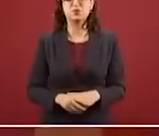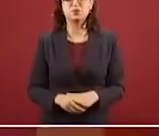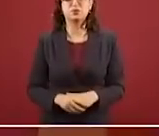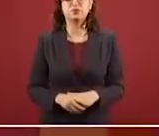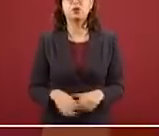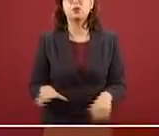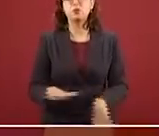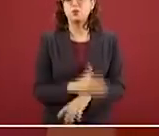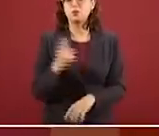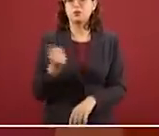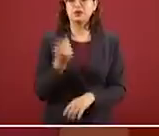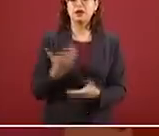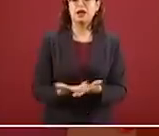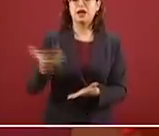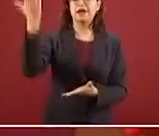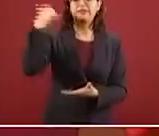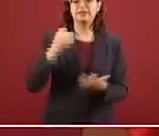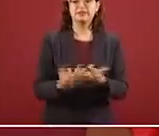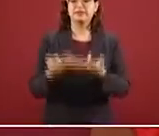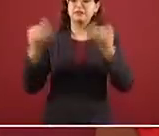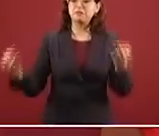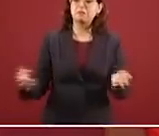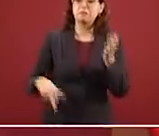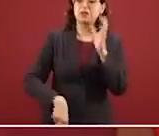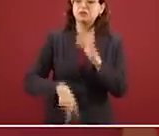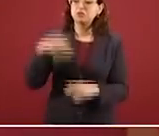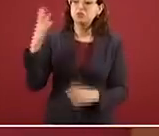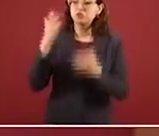los terrenos baldíos o nacionales